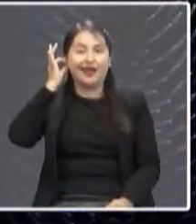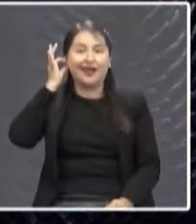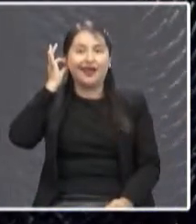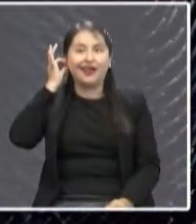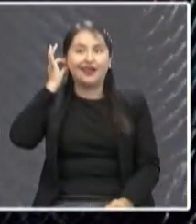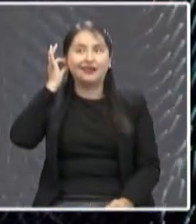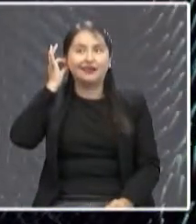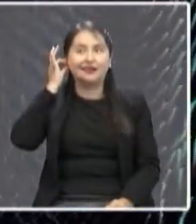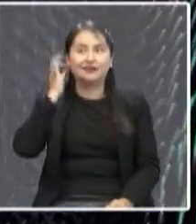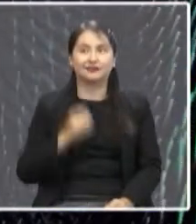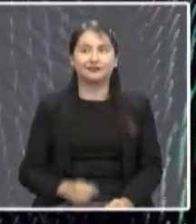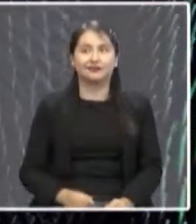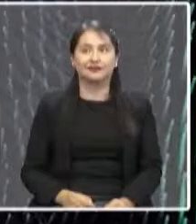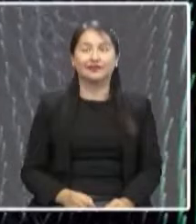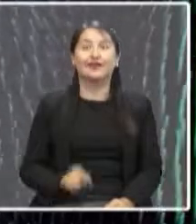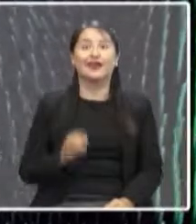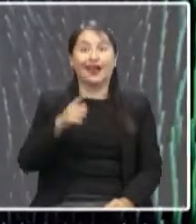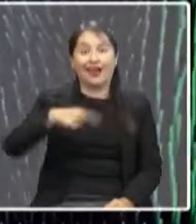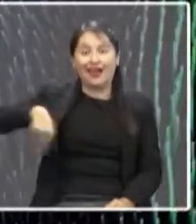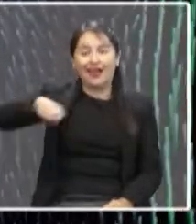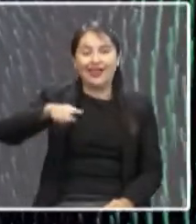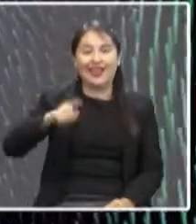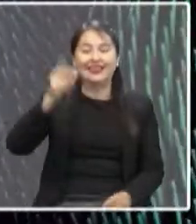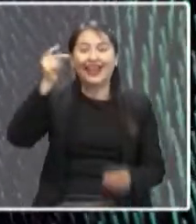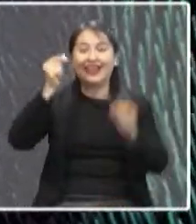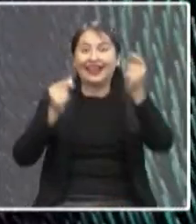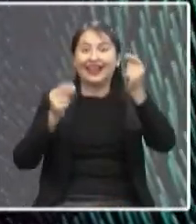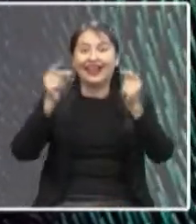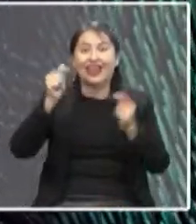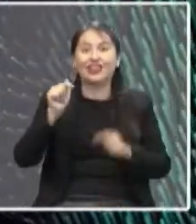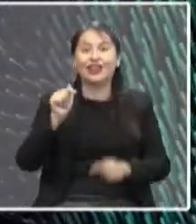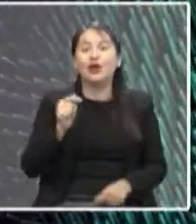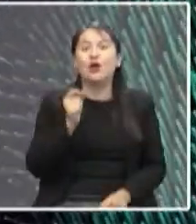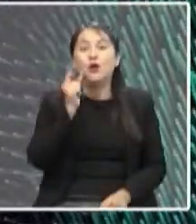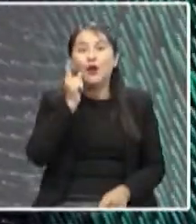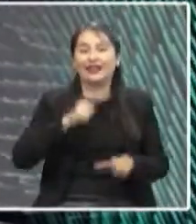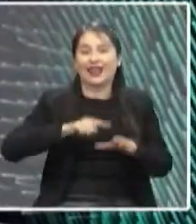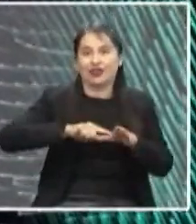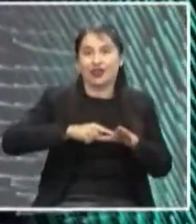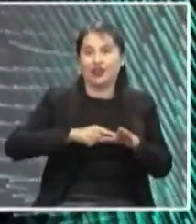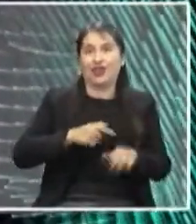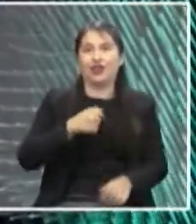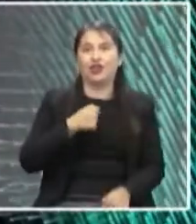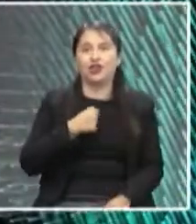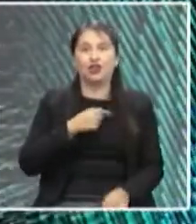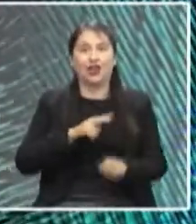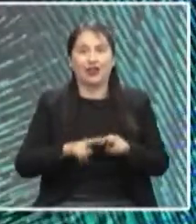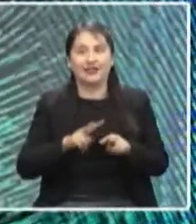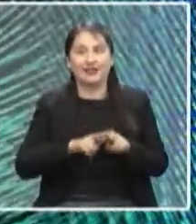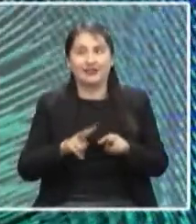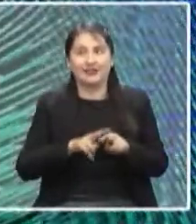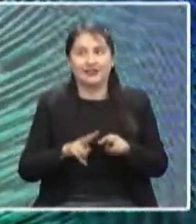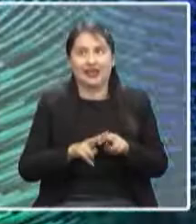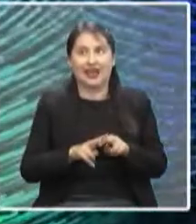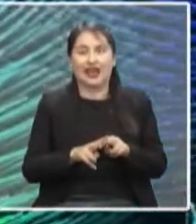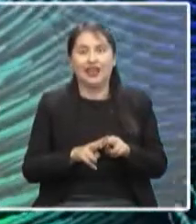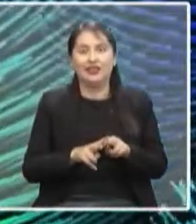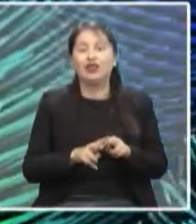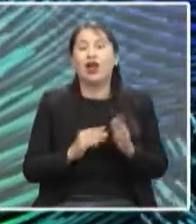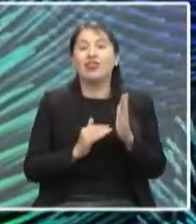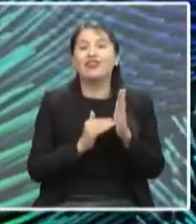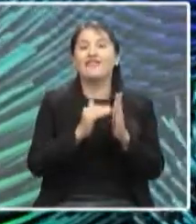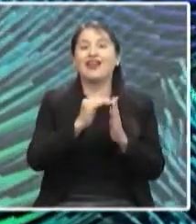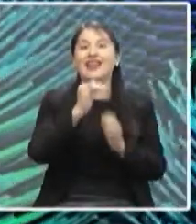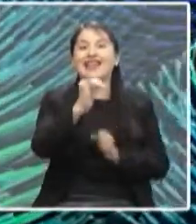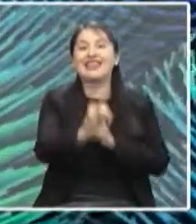que están creando el tipo de tecnología que yo estoy haciendo, cambios como el que yo estoy haciendo a nivel internacional y en